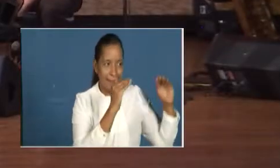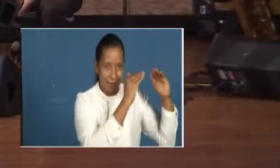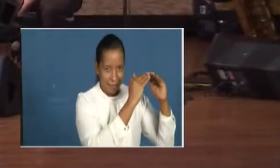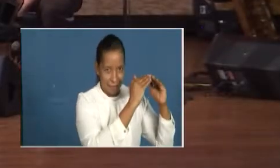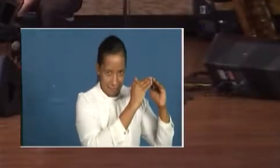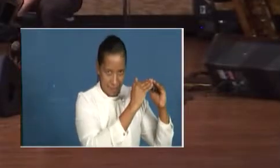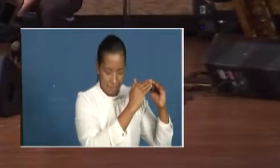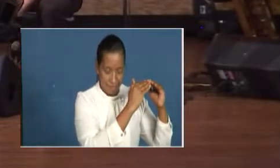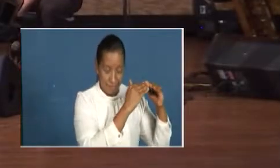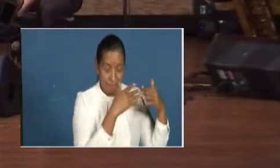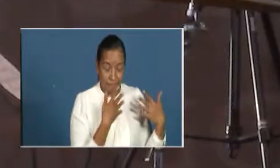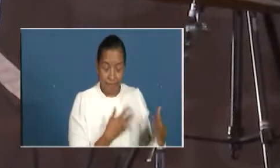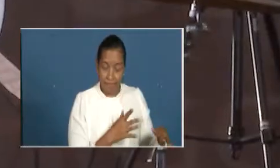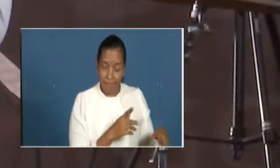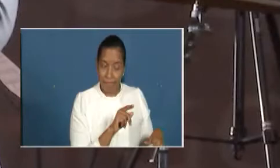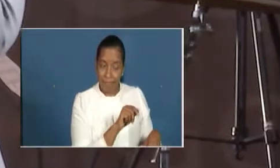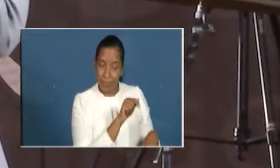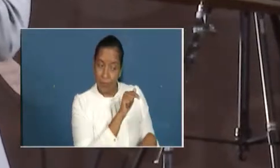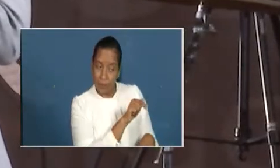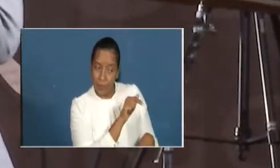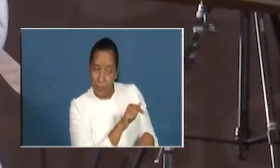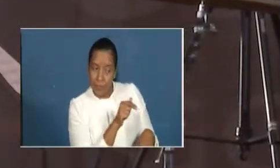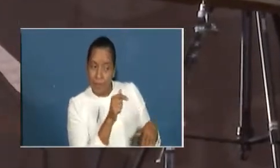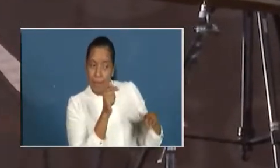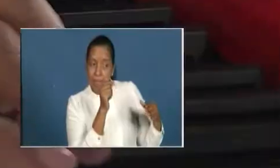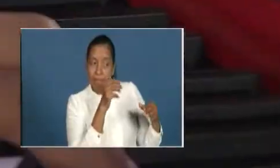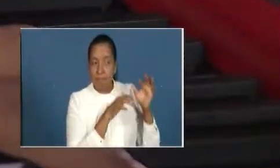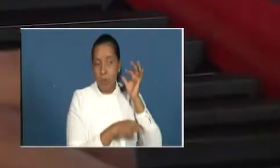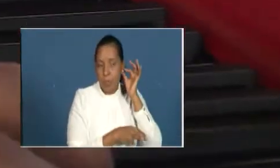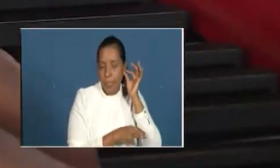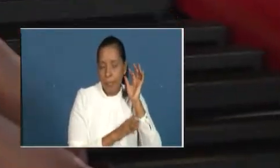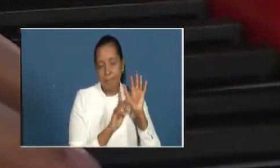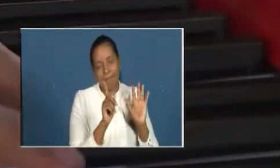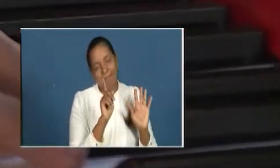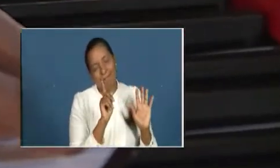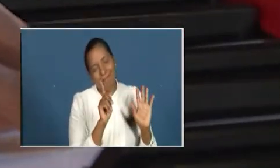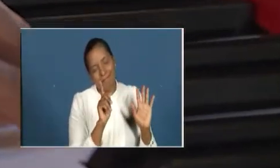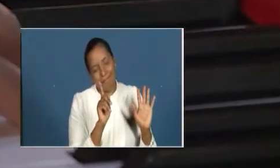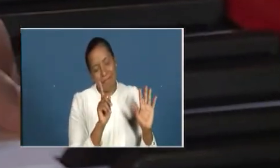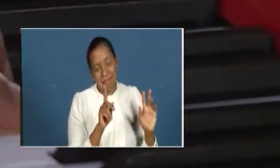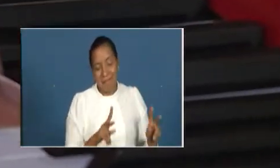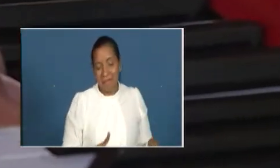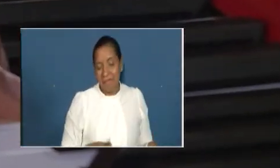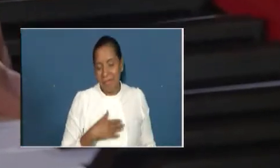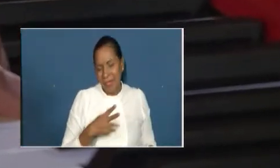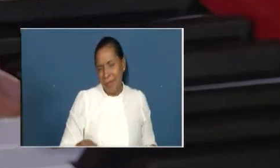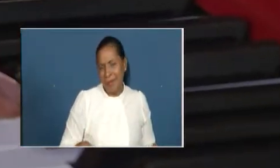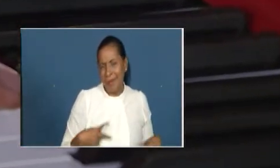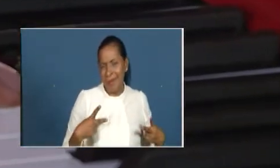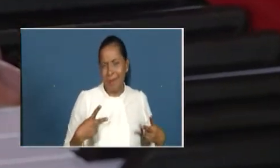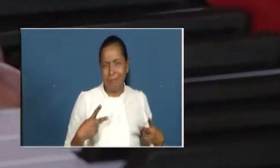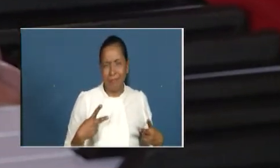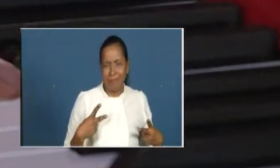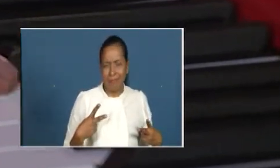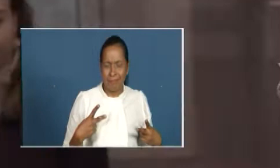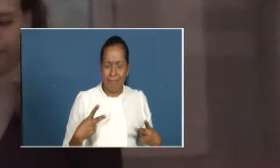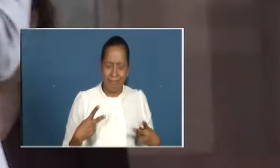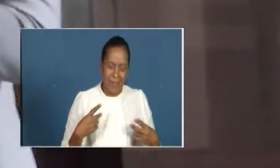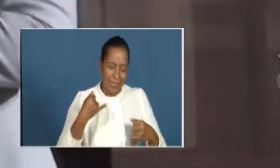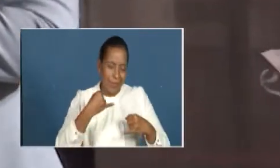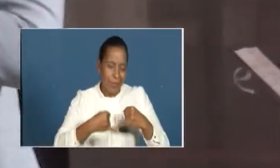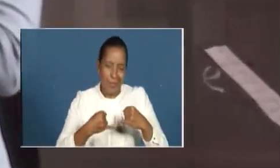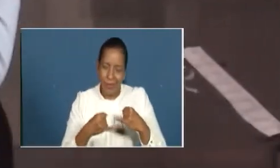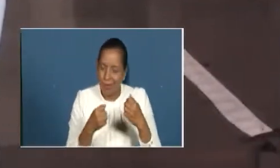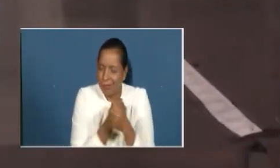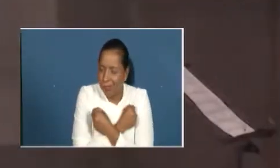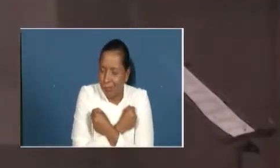¿Y sabes qué es lo que pasa? Que dice la otra persona: mi vida, lo nuestro terminó, lo nuestro acabó.